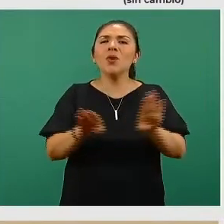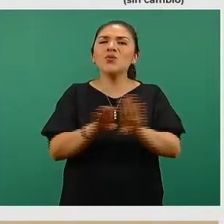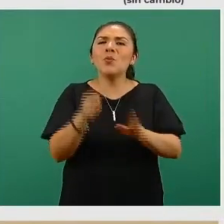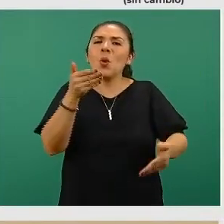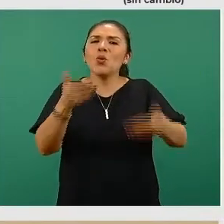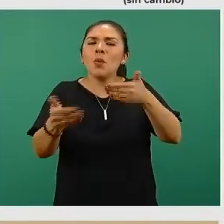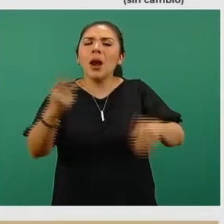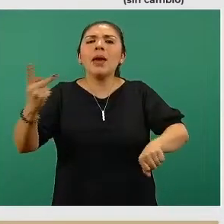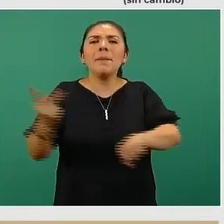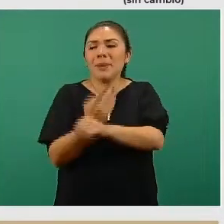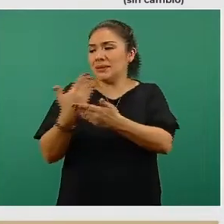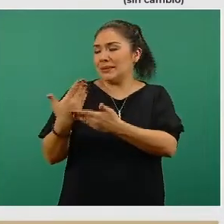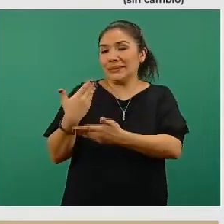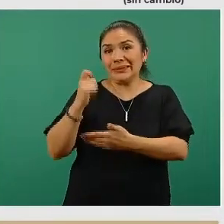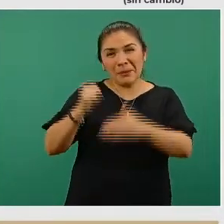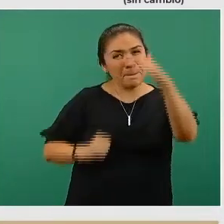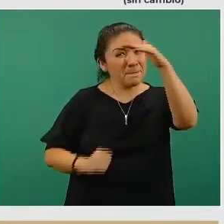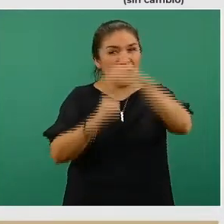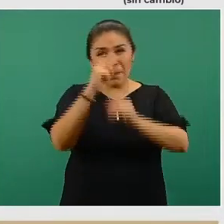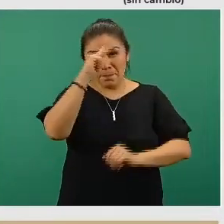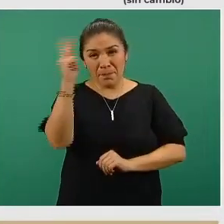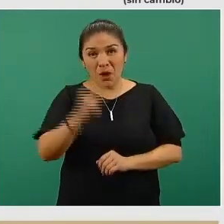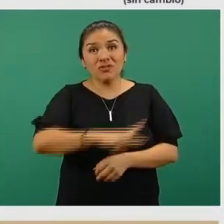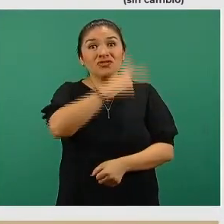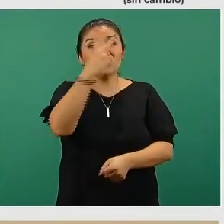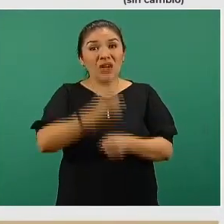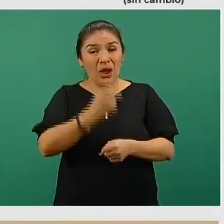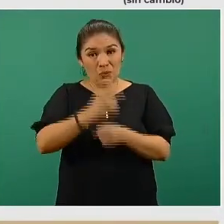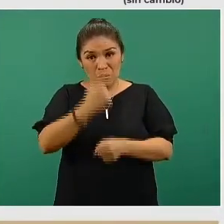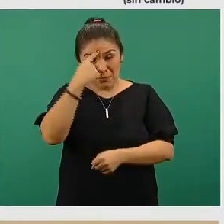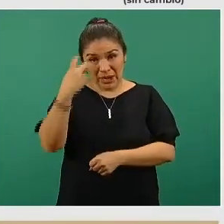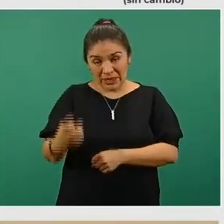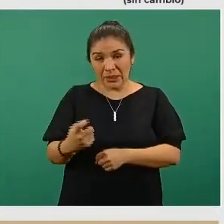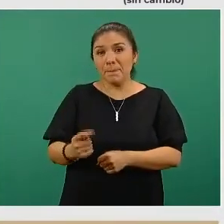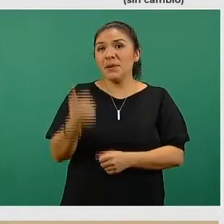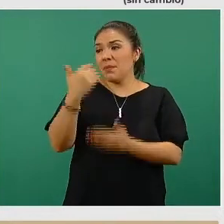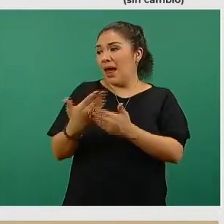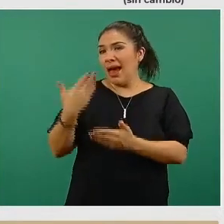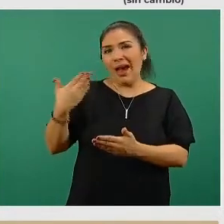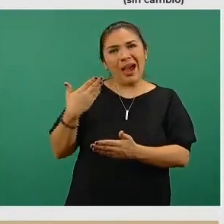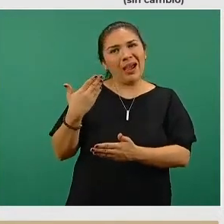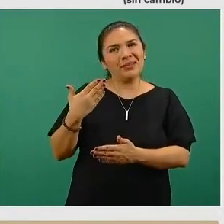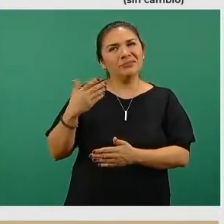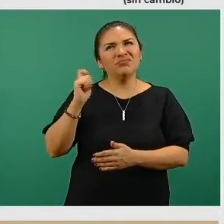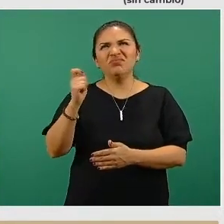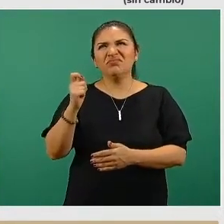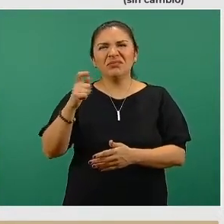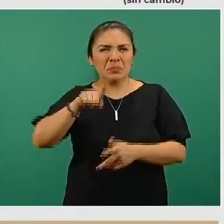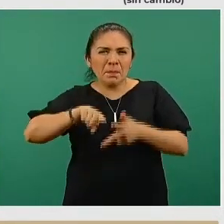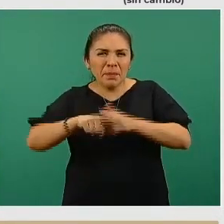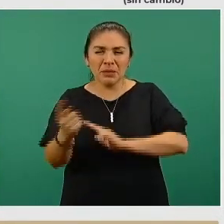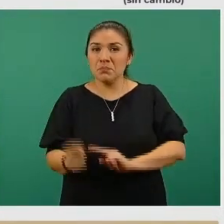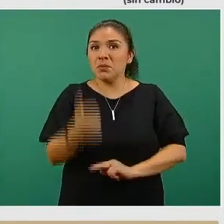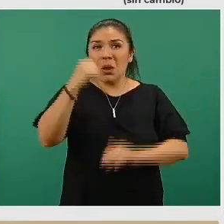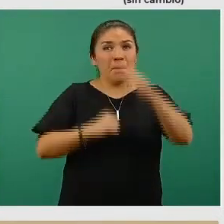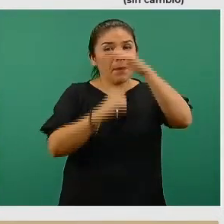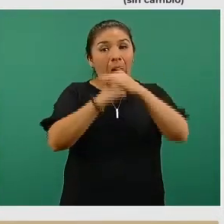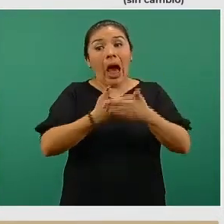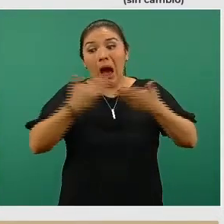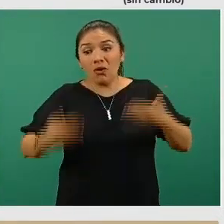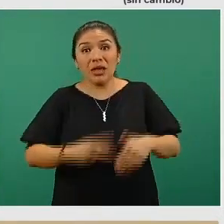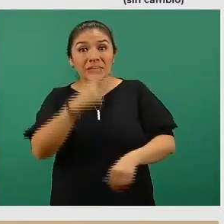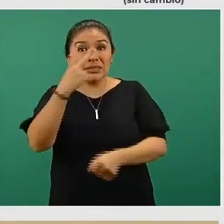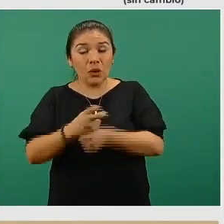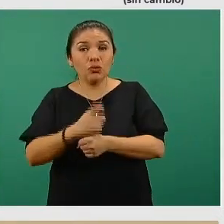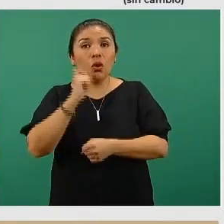en este repunte, segundo repunte contra el primer brote que tuvimos al inicio, y estamos llegando ya